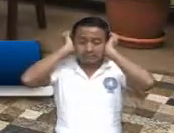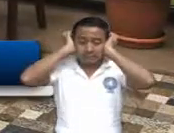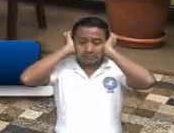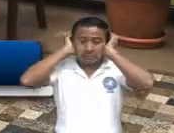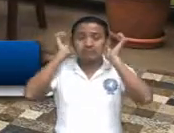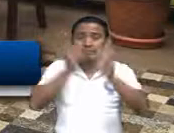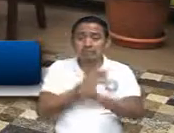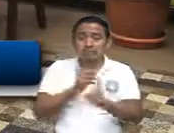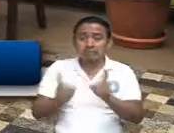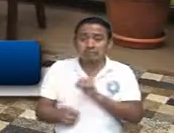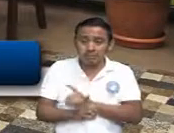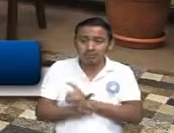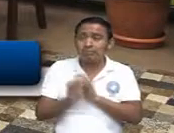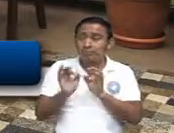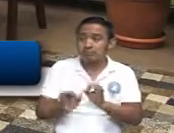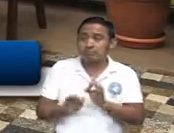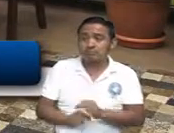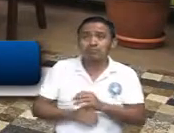idóneo